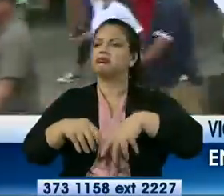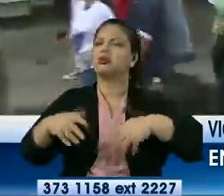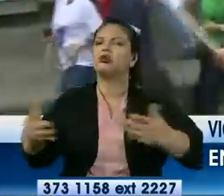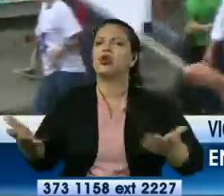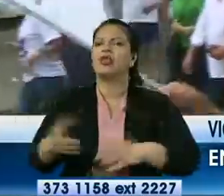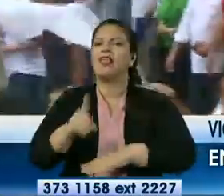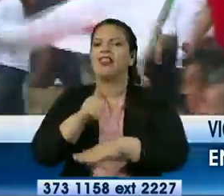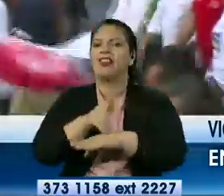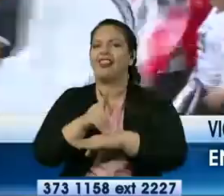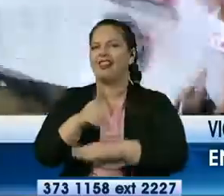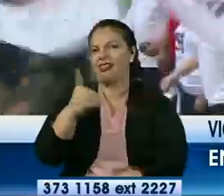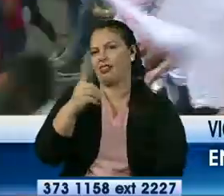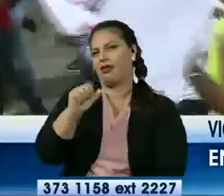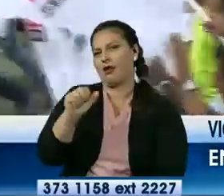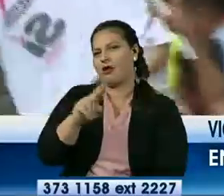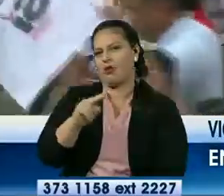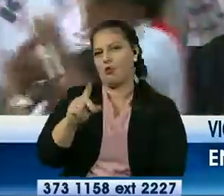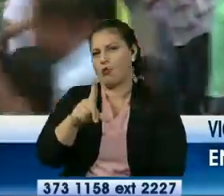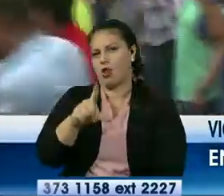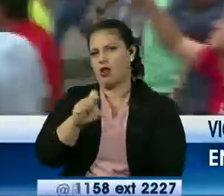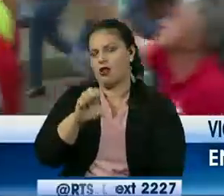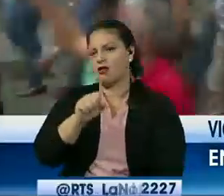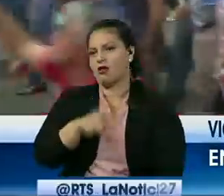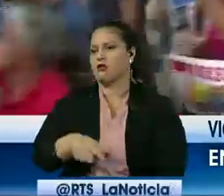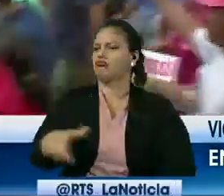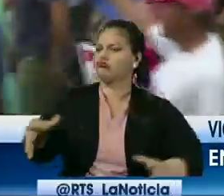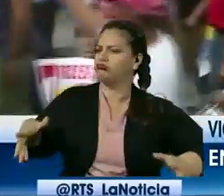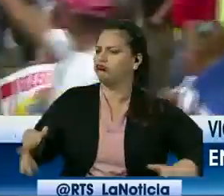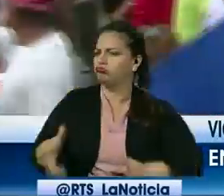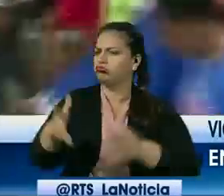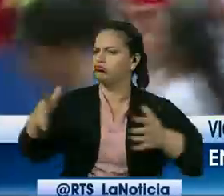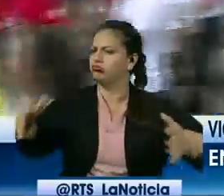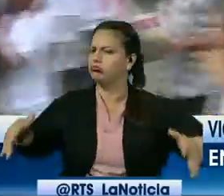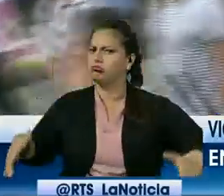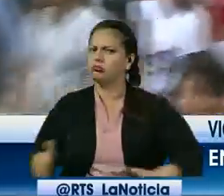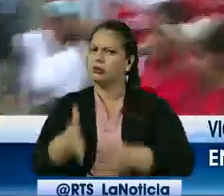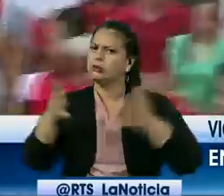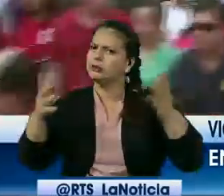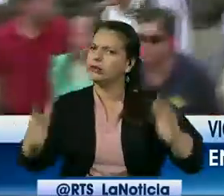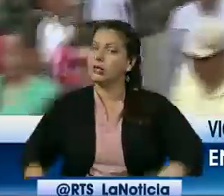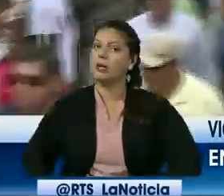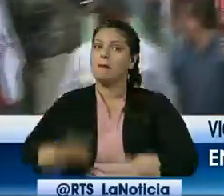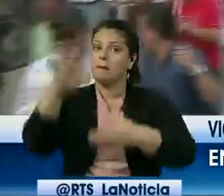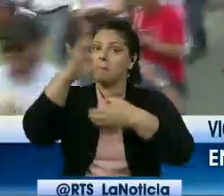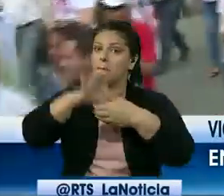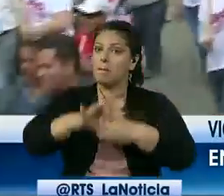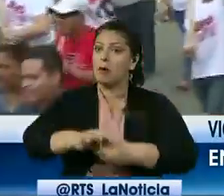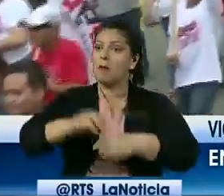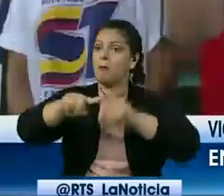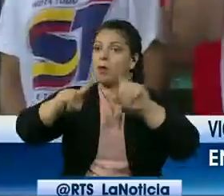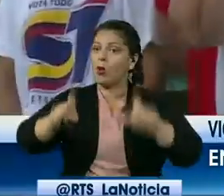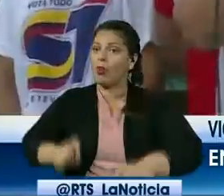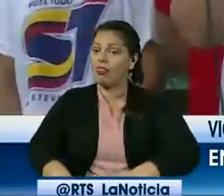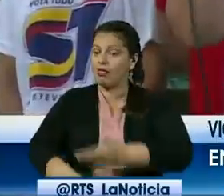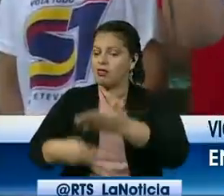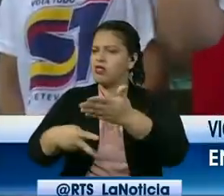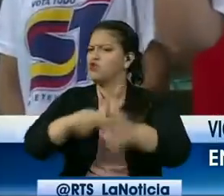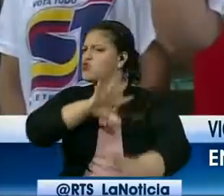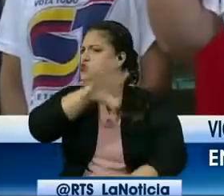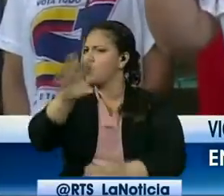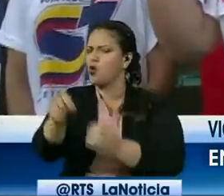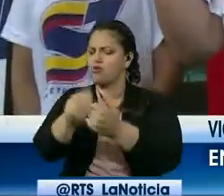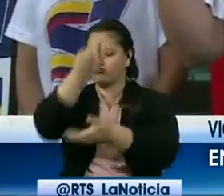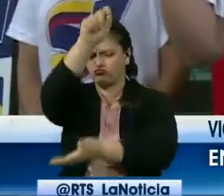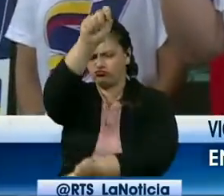de la consulta popular. Comerciantes y transeúntes le demostraron su apoyo al paso por las calles de la ciudad. La